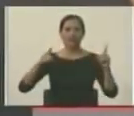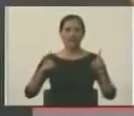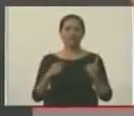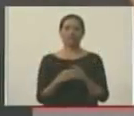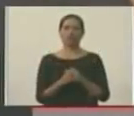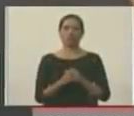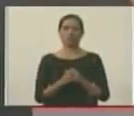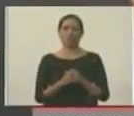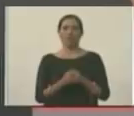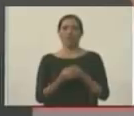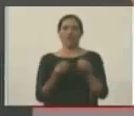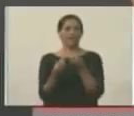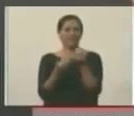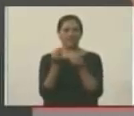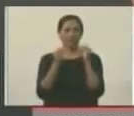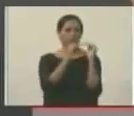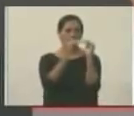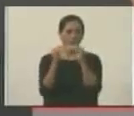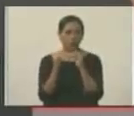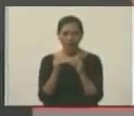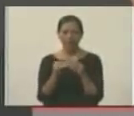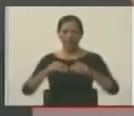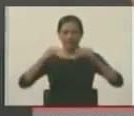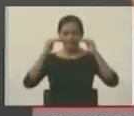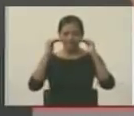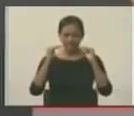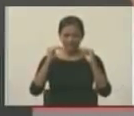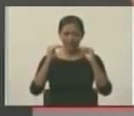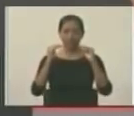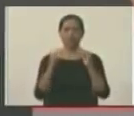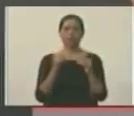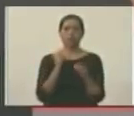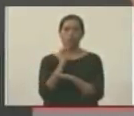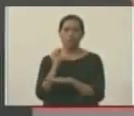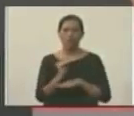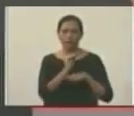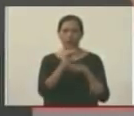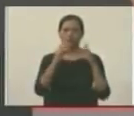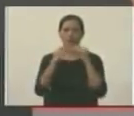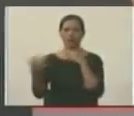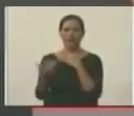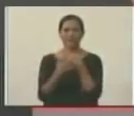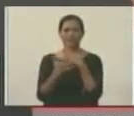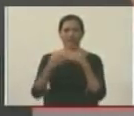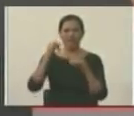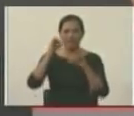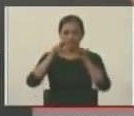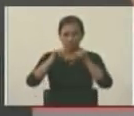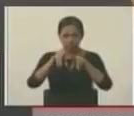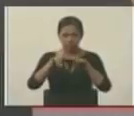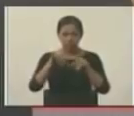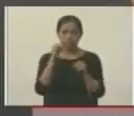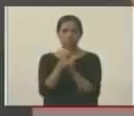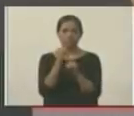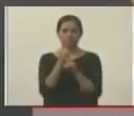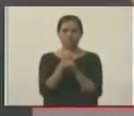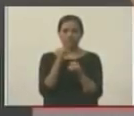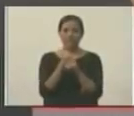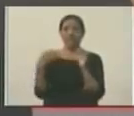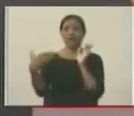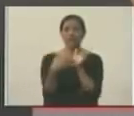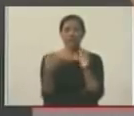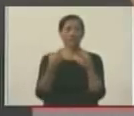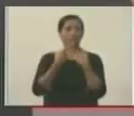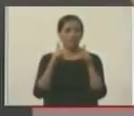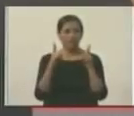estable, protegido al máximo de los ataques electromagnéticos que siguen y de los ataques de otro tipo que hemos